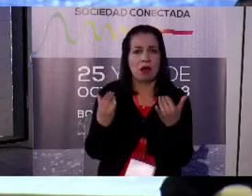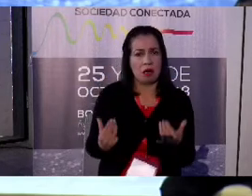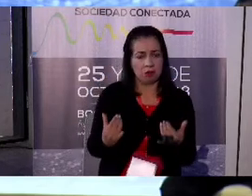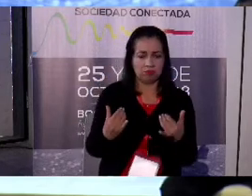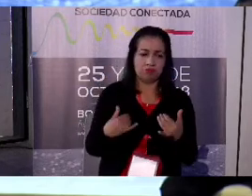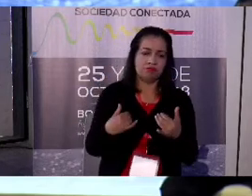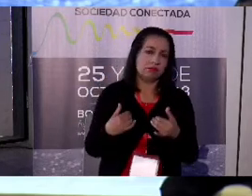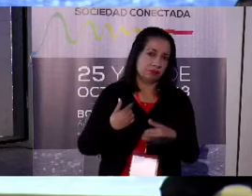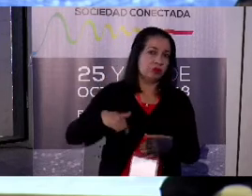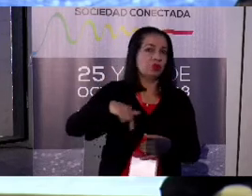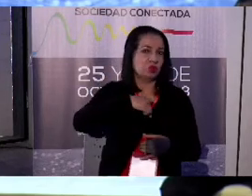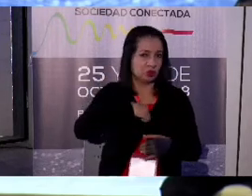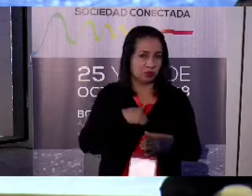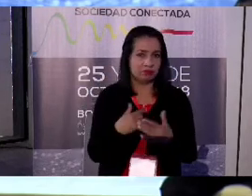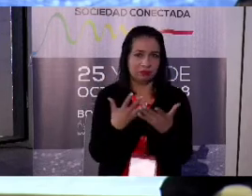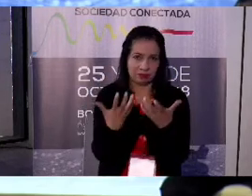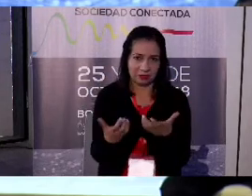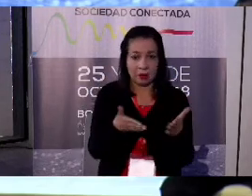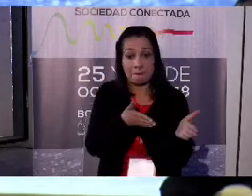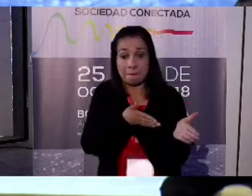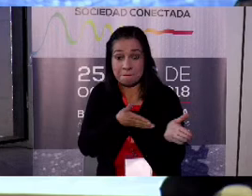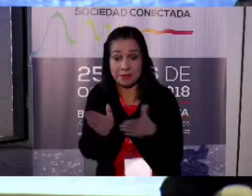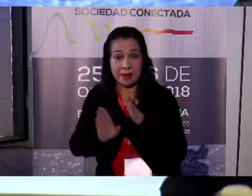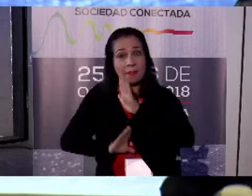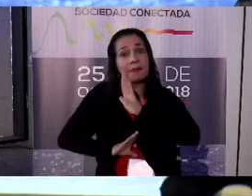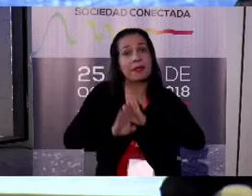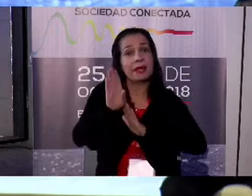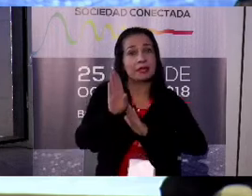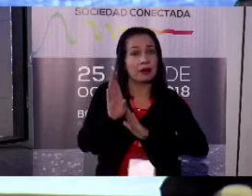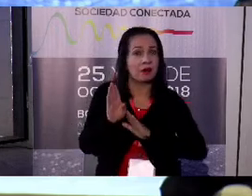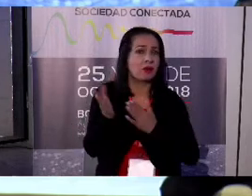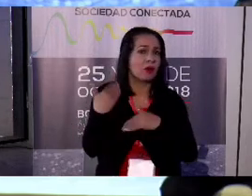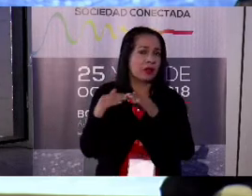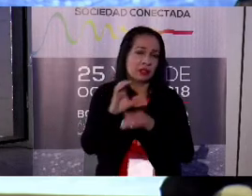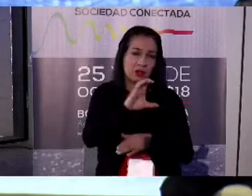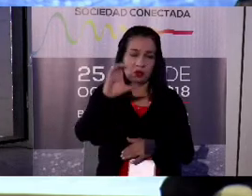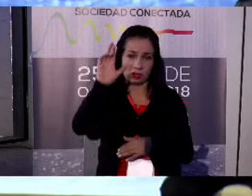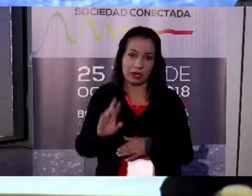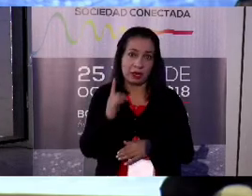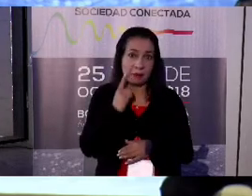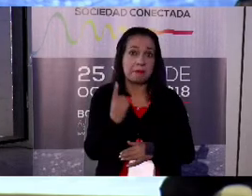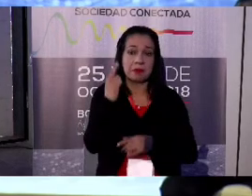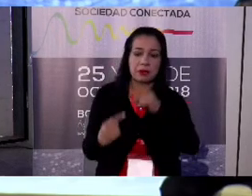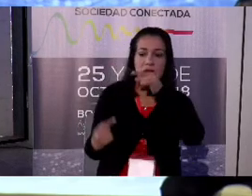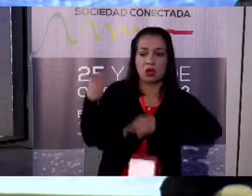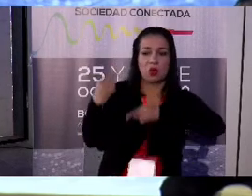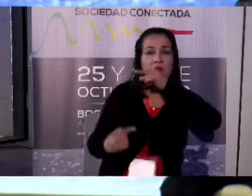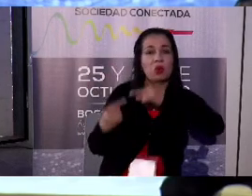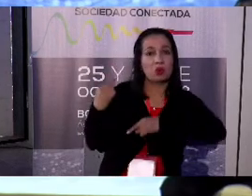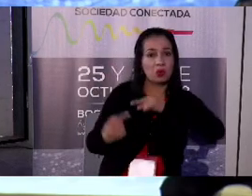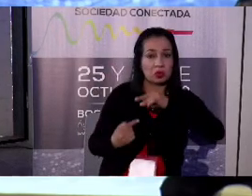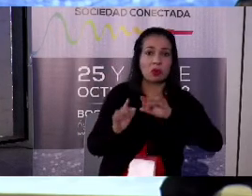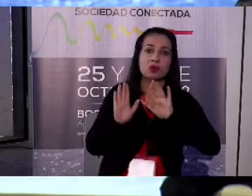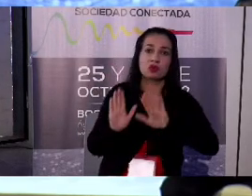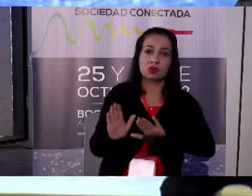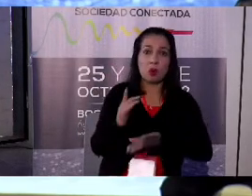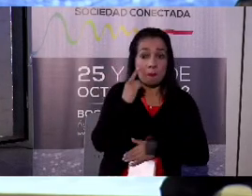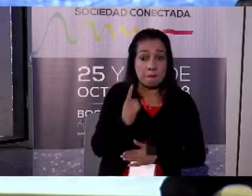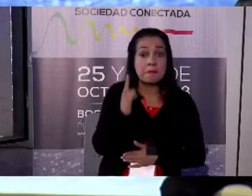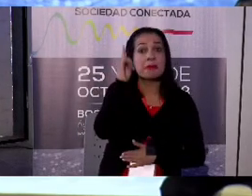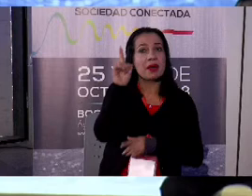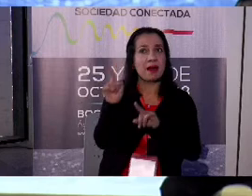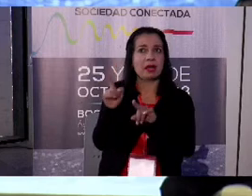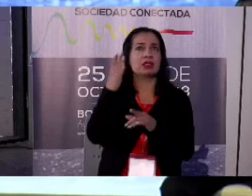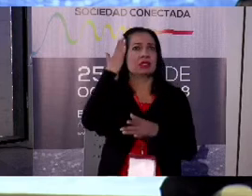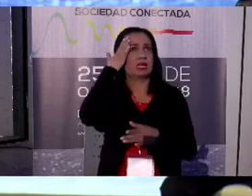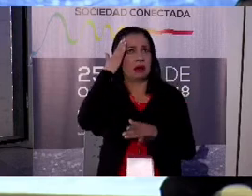un plan de desarrollo de red del primer concurso que se hizo en Costa Rica que fue la primera la primera vez en que nuestro país tuvo conciencia